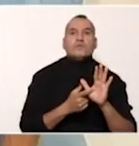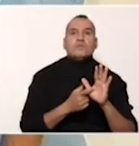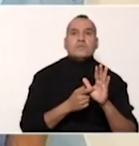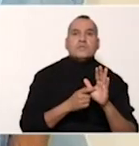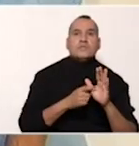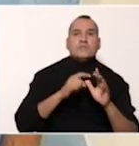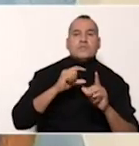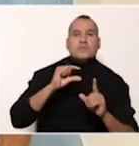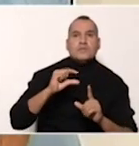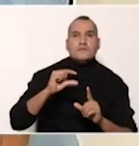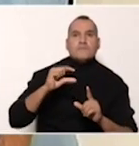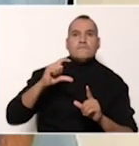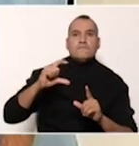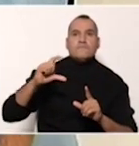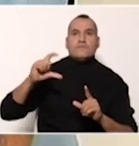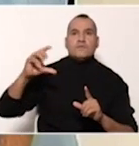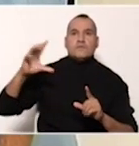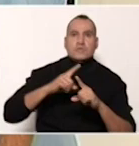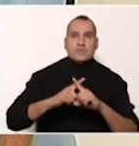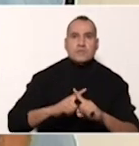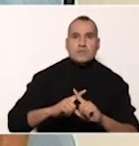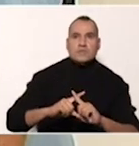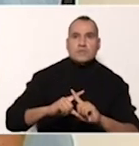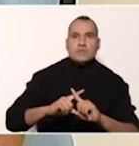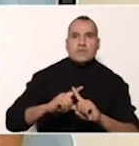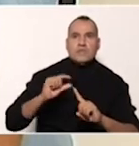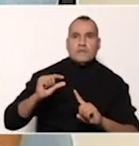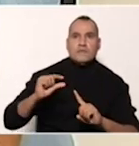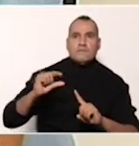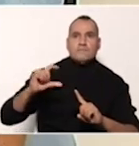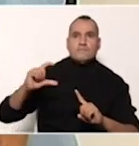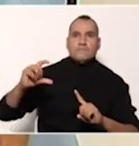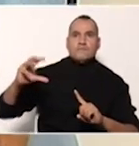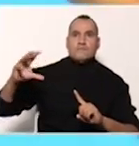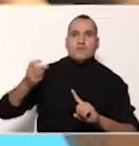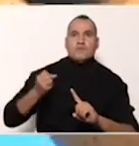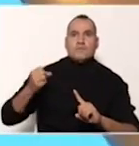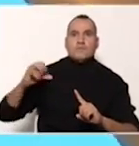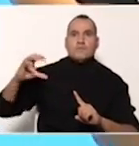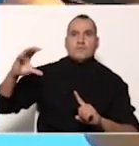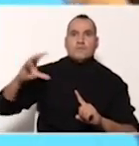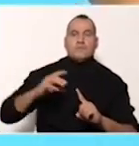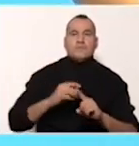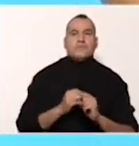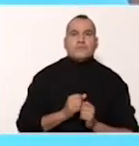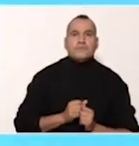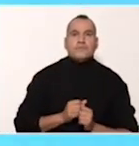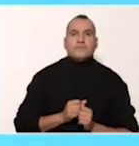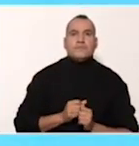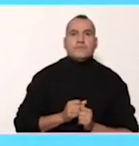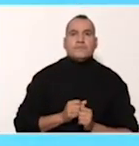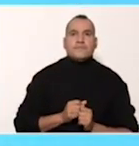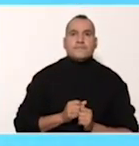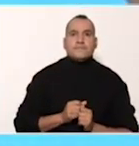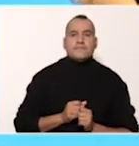ordenado creciente cuando empieza en el término de menor exponente